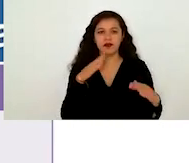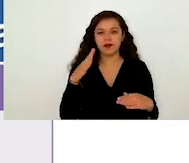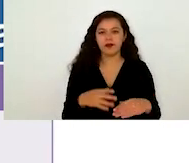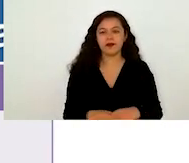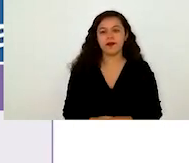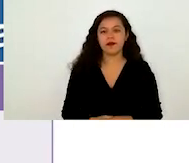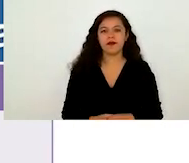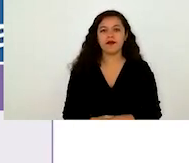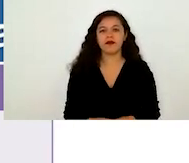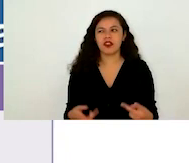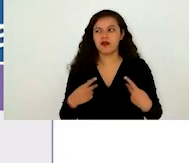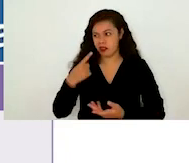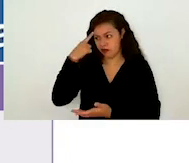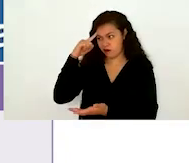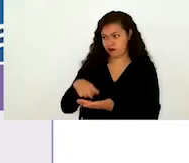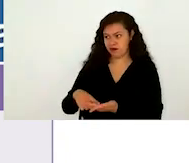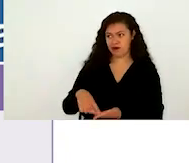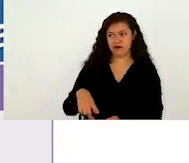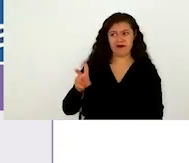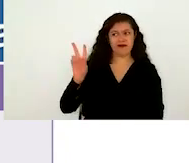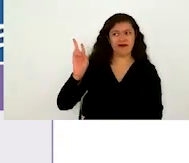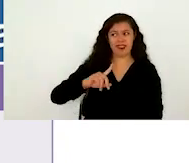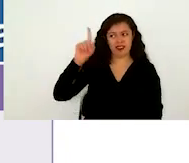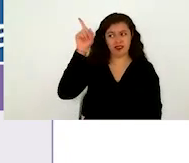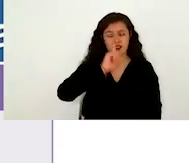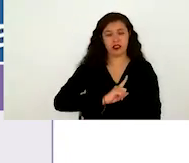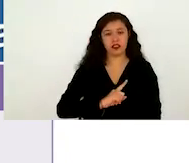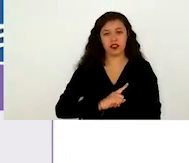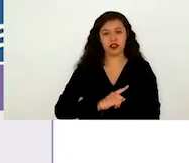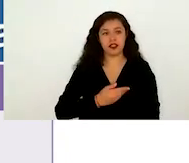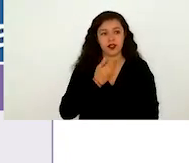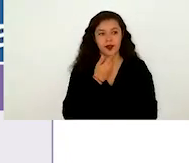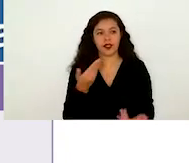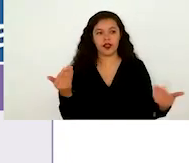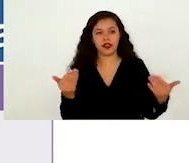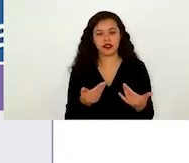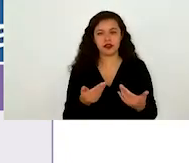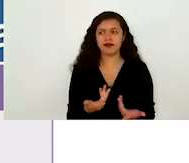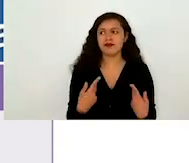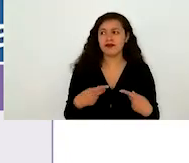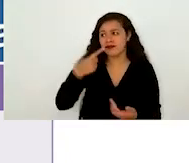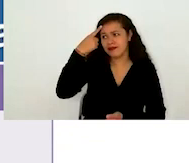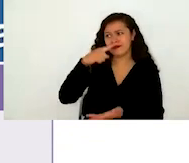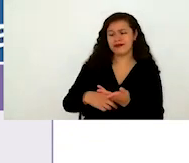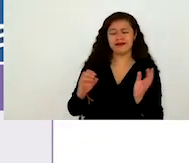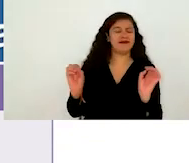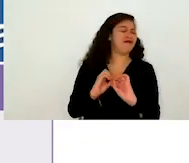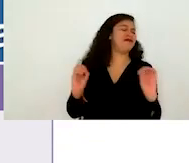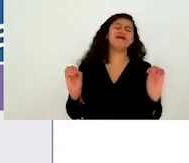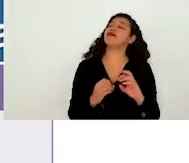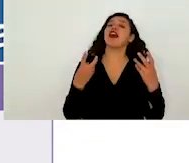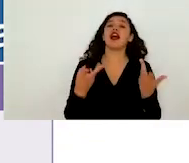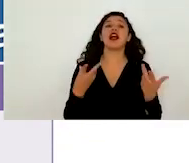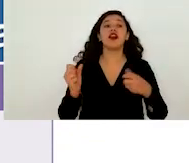y esa persona no lo va a creer bien hecho no lo va a creer créanmelo esa emoción